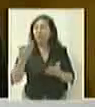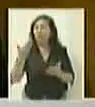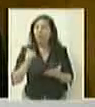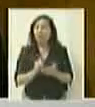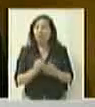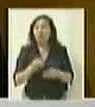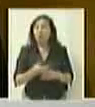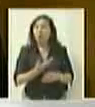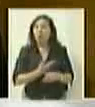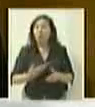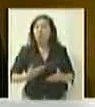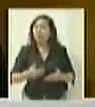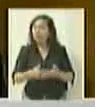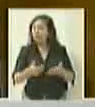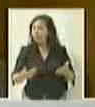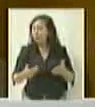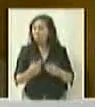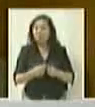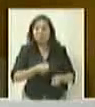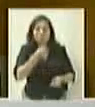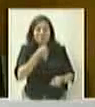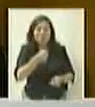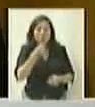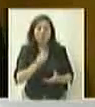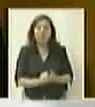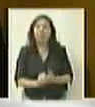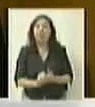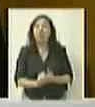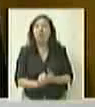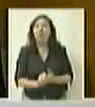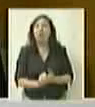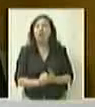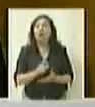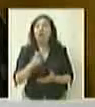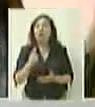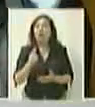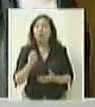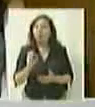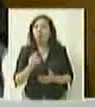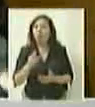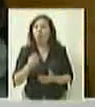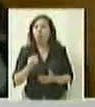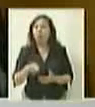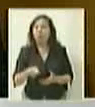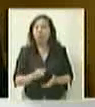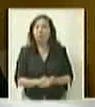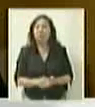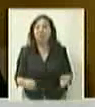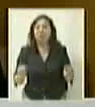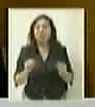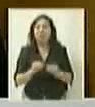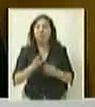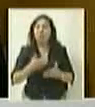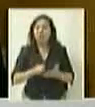antiguos que ingresaron con gobiernos anteriores, periodistas de la talla de Alberto Cuquín, del que nadie puede dudar de